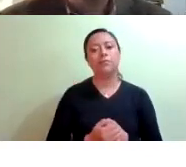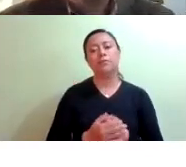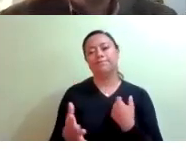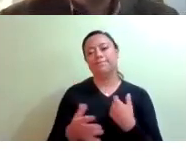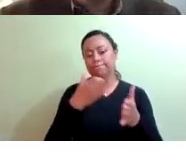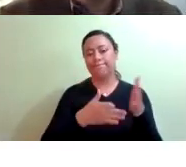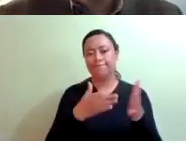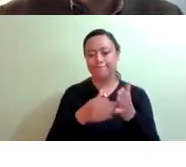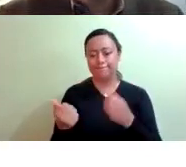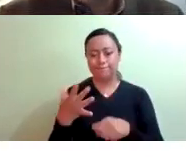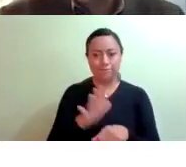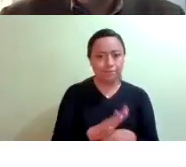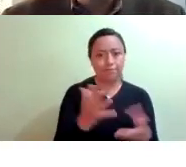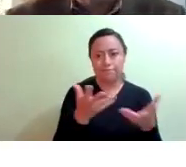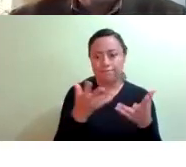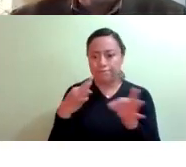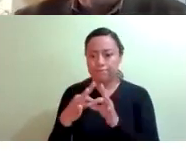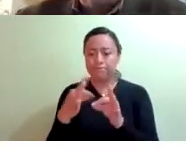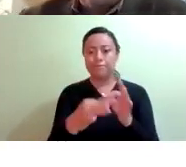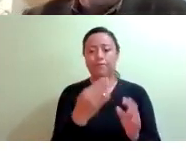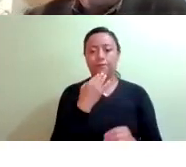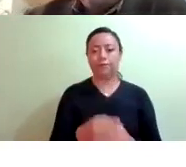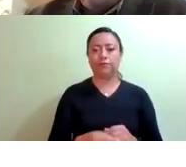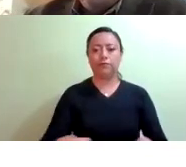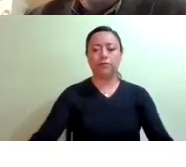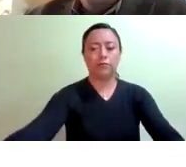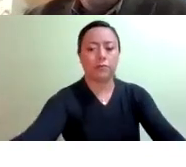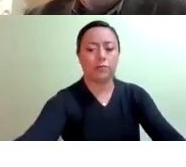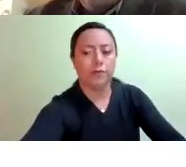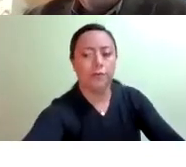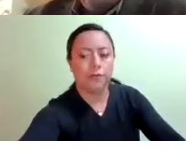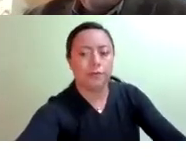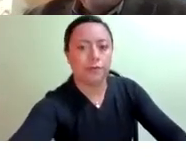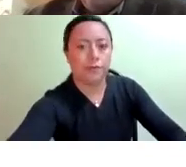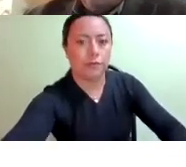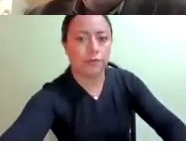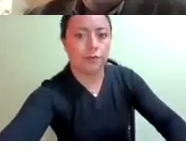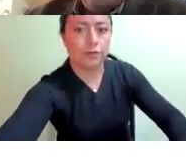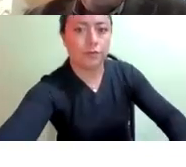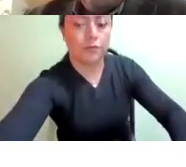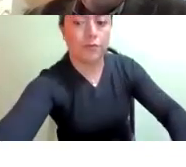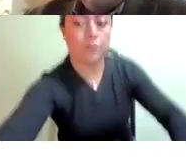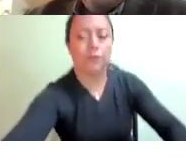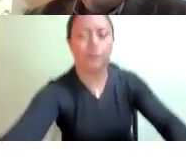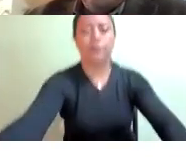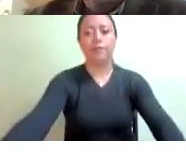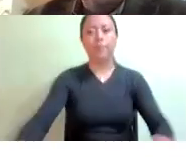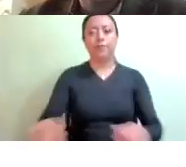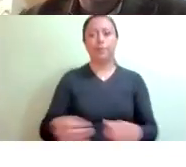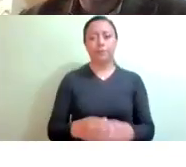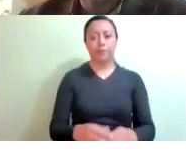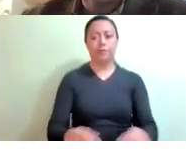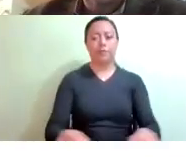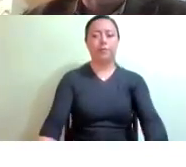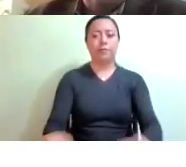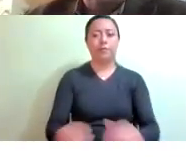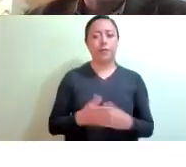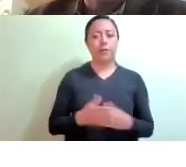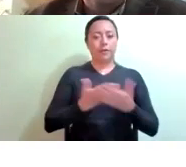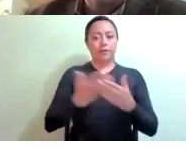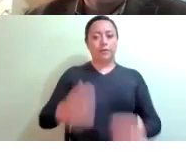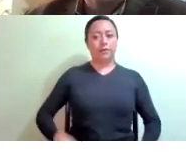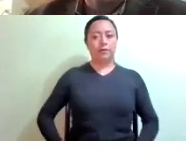¿no? Y vean ahí, por ejemplo, la Fiscalía, en el informe anual de la Fiscalía, esto son pues con